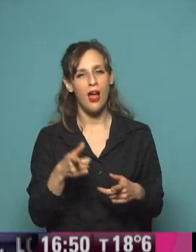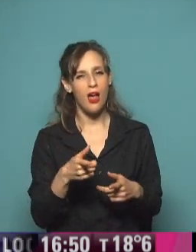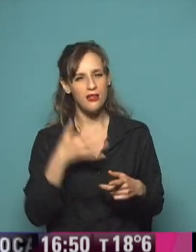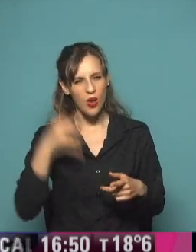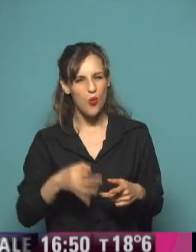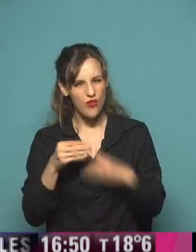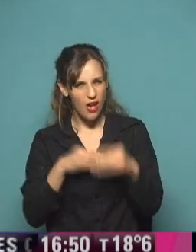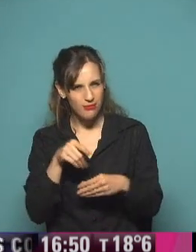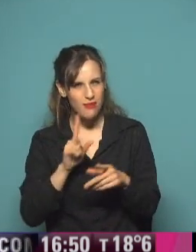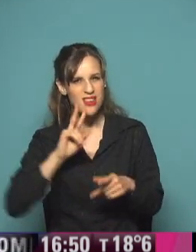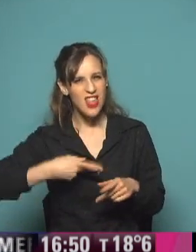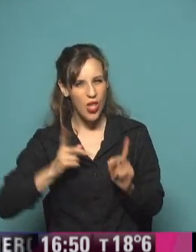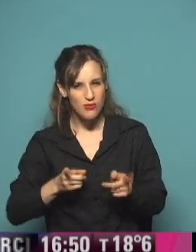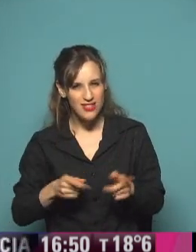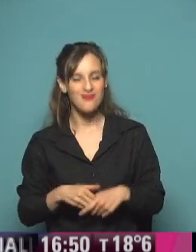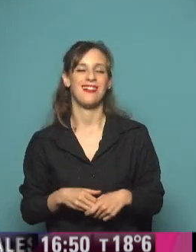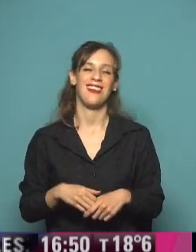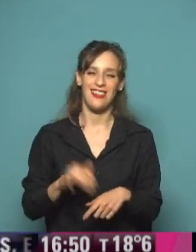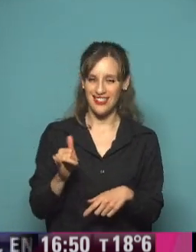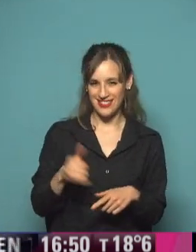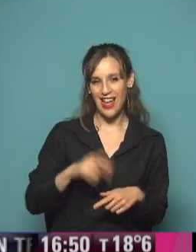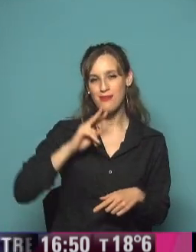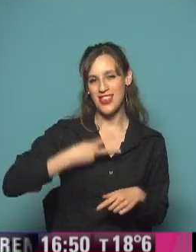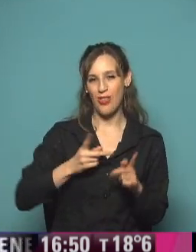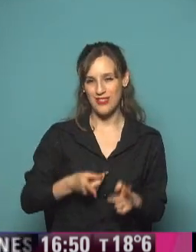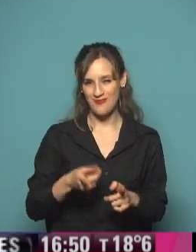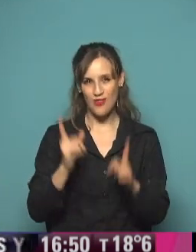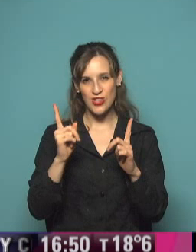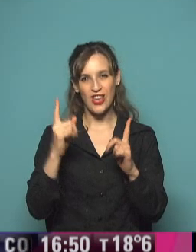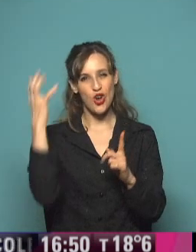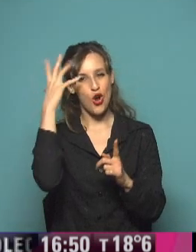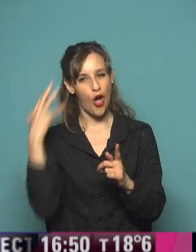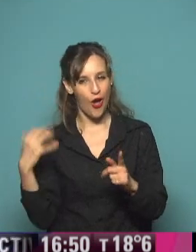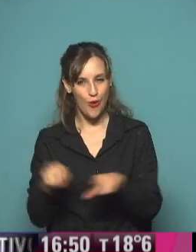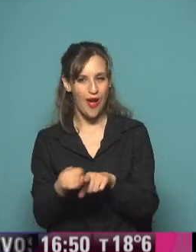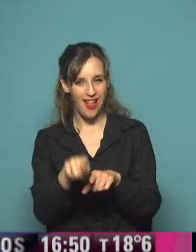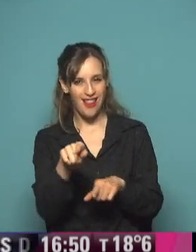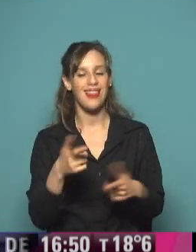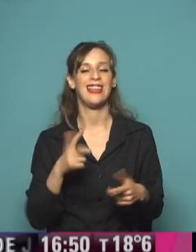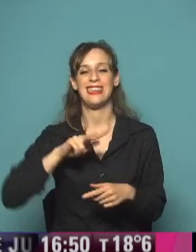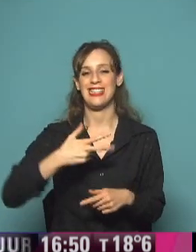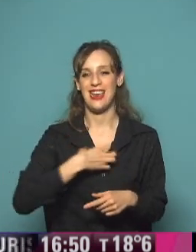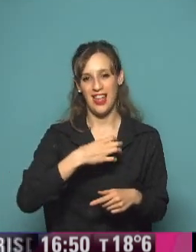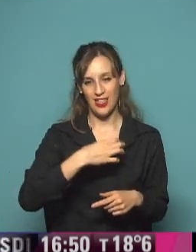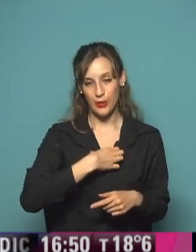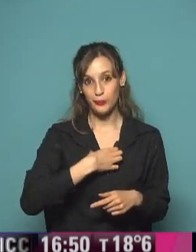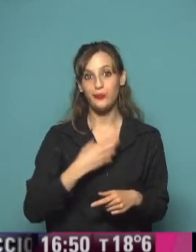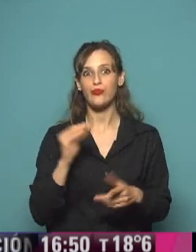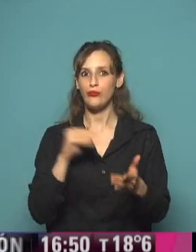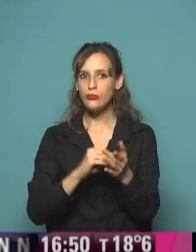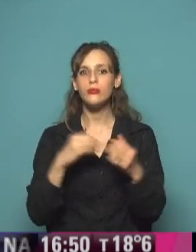tuya? Seguro, todos no, los hay García tantos. Ella va a tercer grado. Tercer grado, qué lindo. Ay, que escribió prácticas